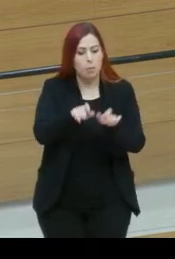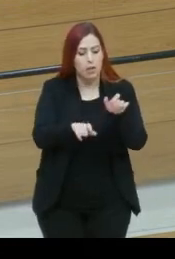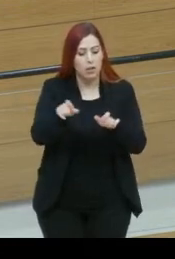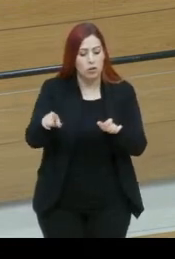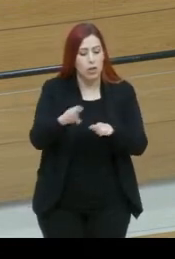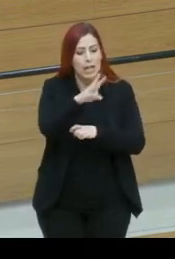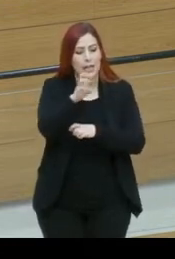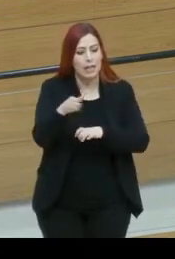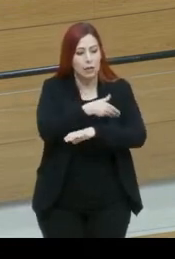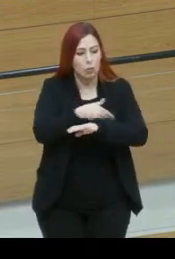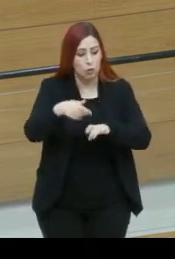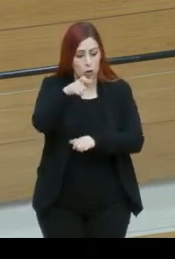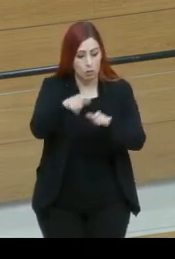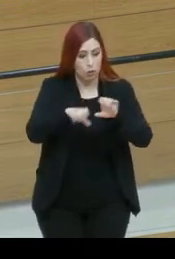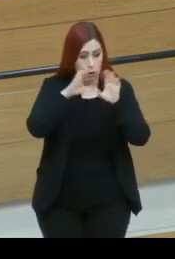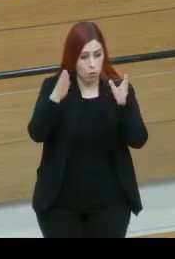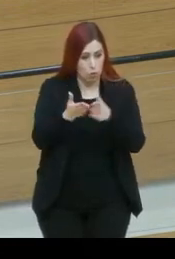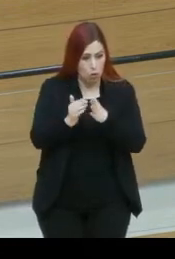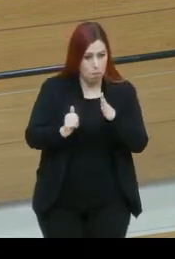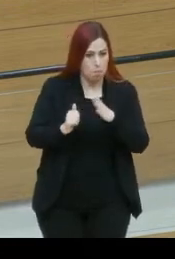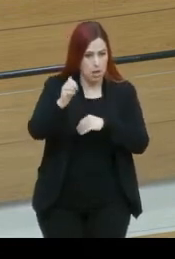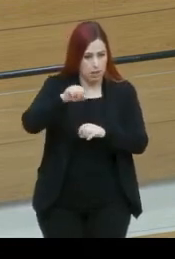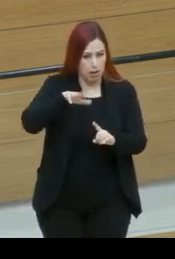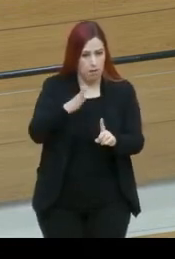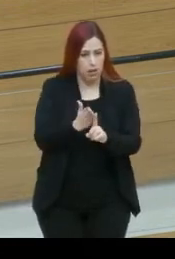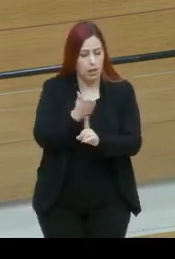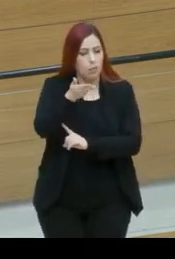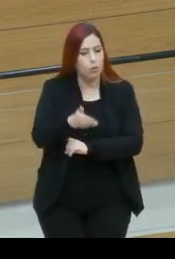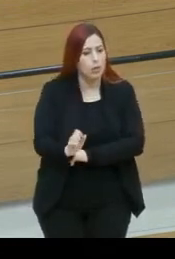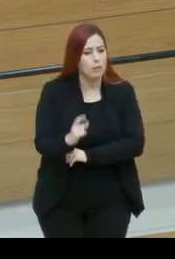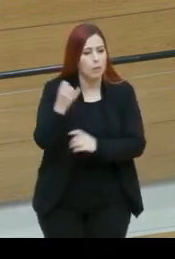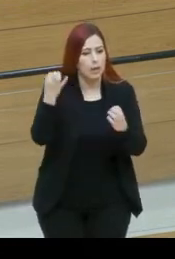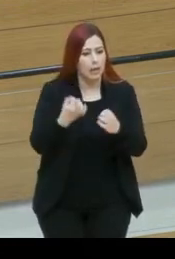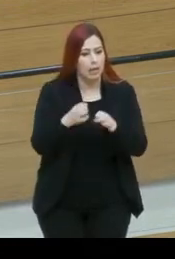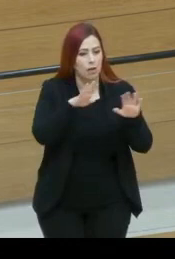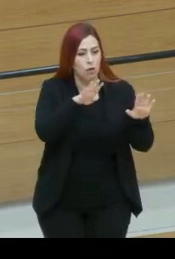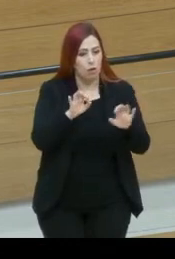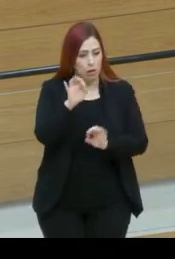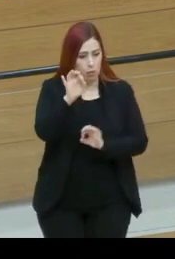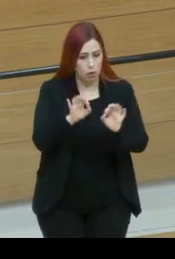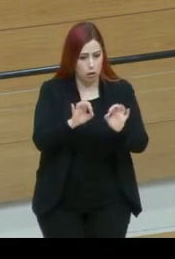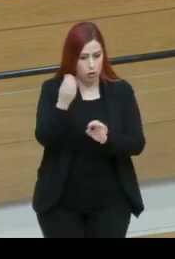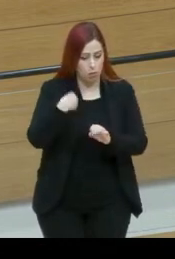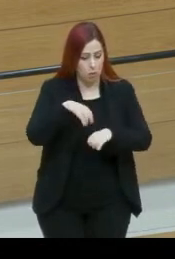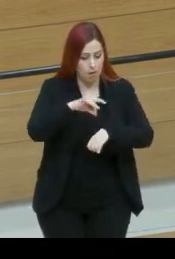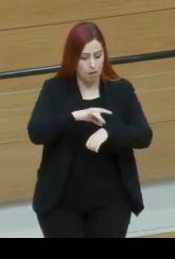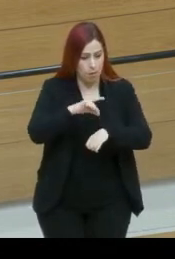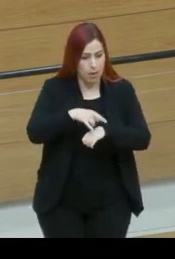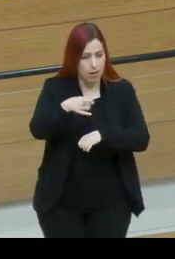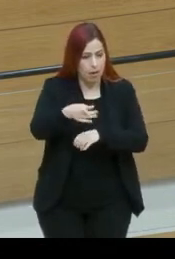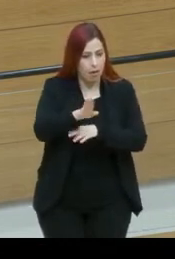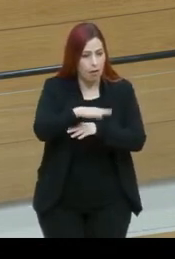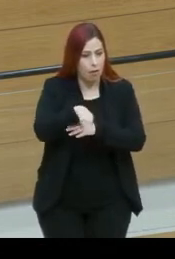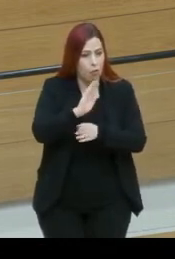de personas en el mundo. Y lo que es más importante, el 90% de estas enfermedades no tienen una